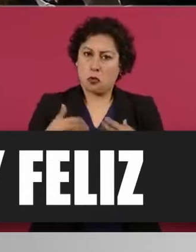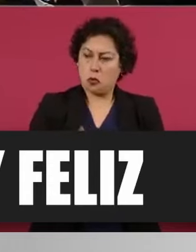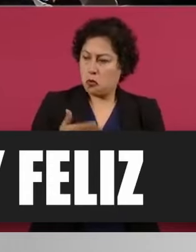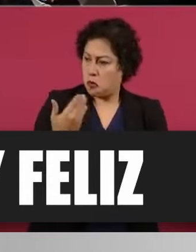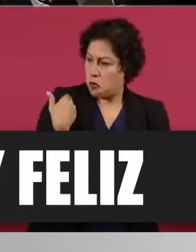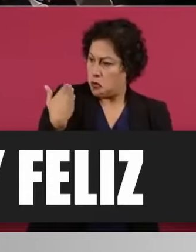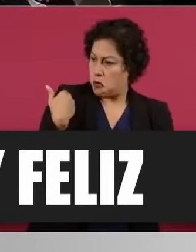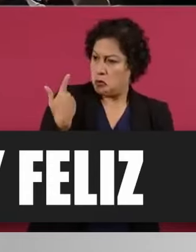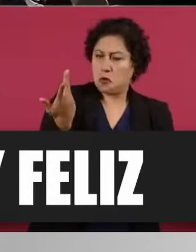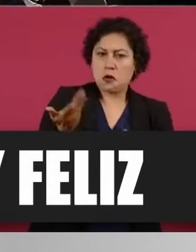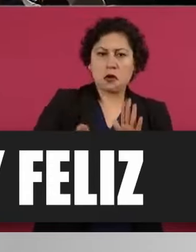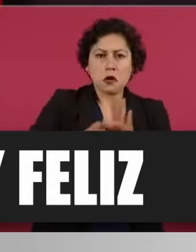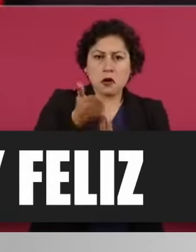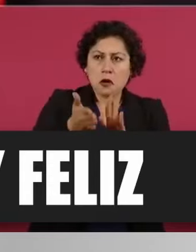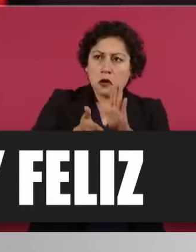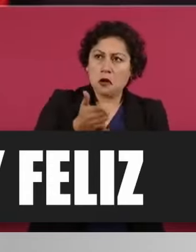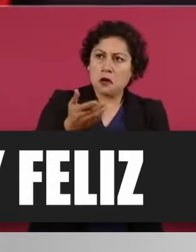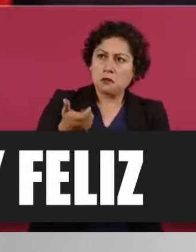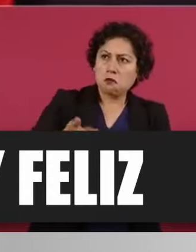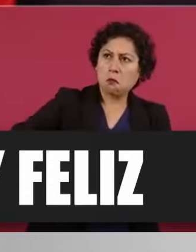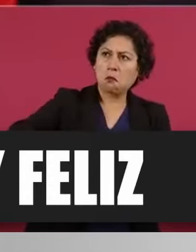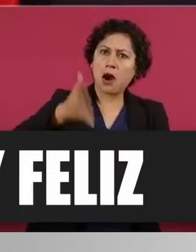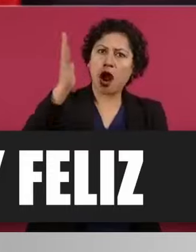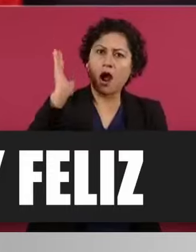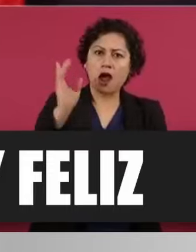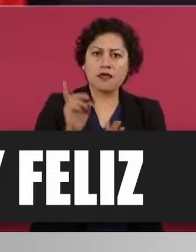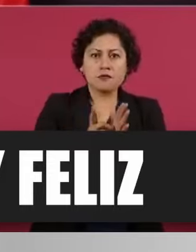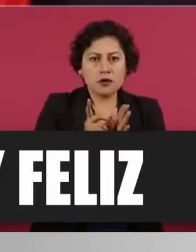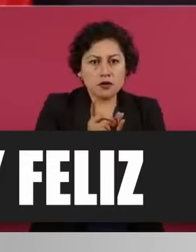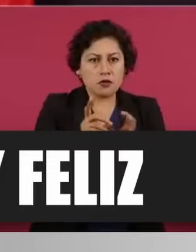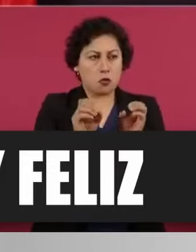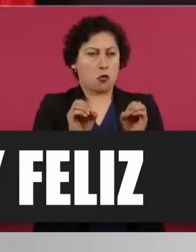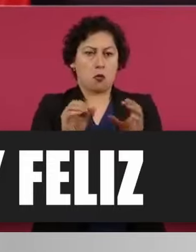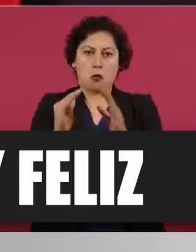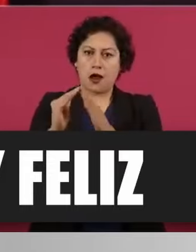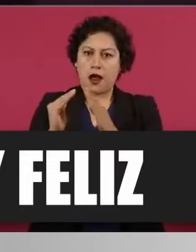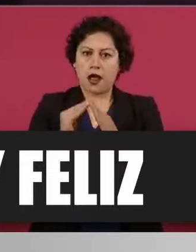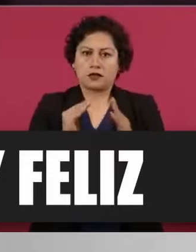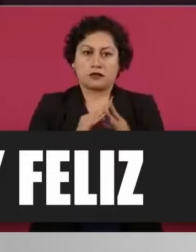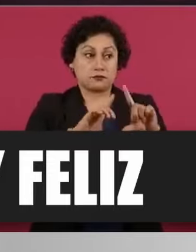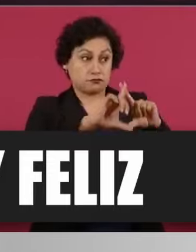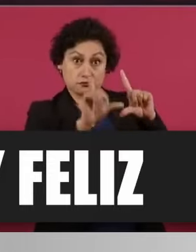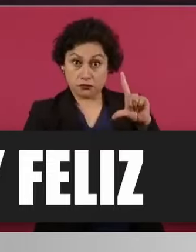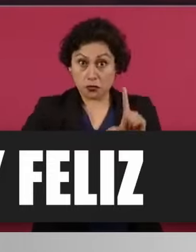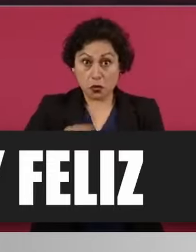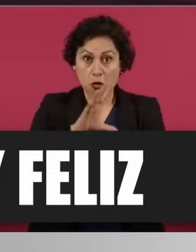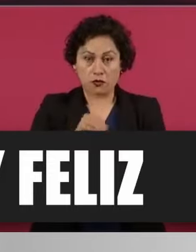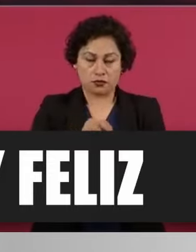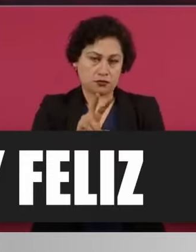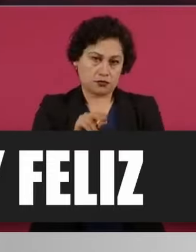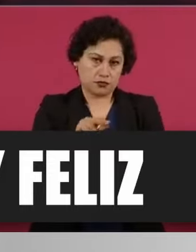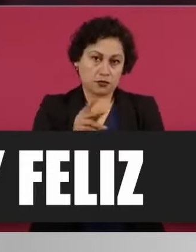de departamentos, no en todo el país, pero sí, por ejemplo, aquí en